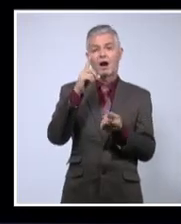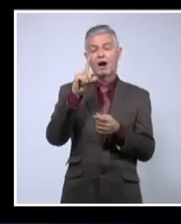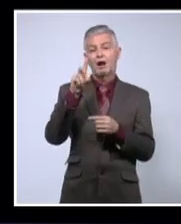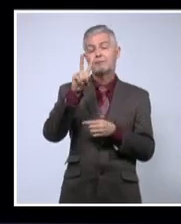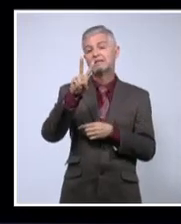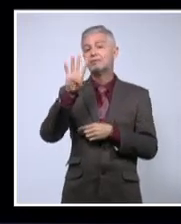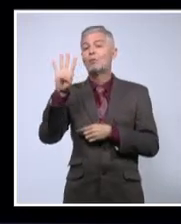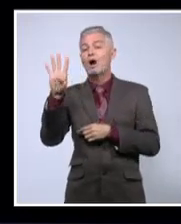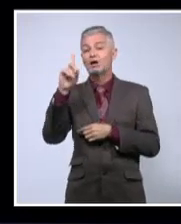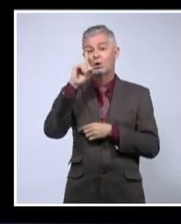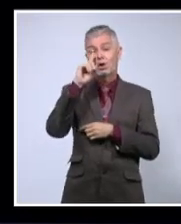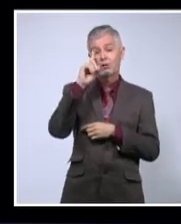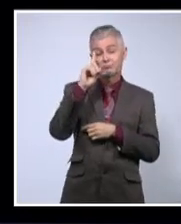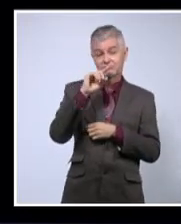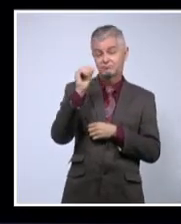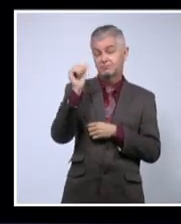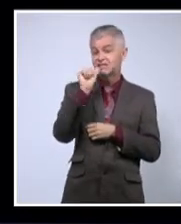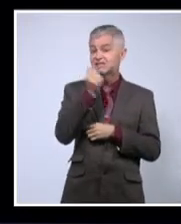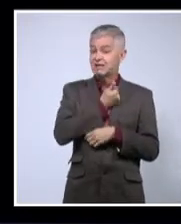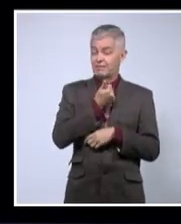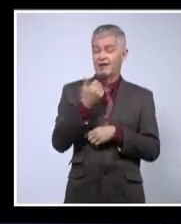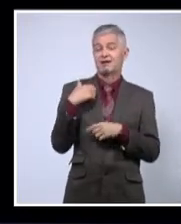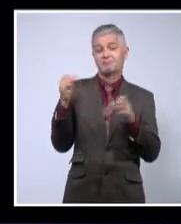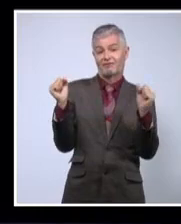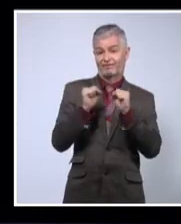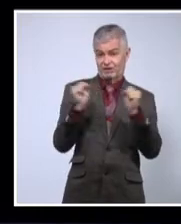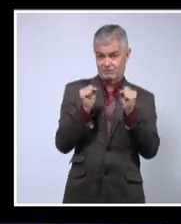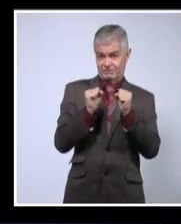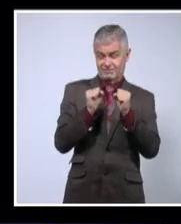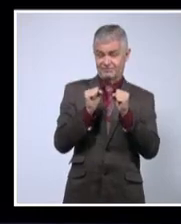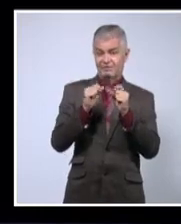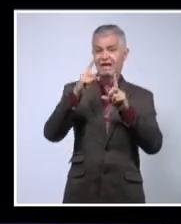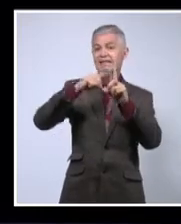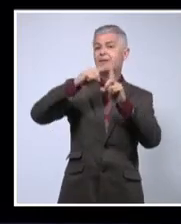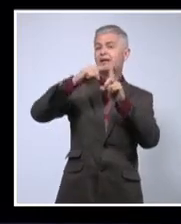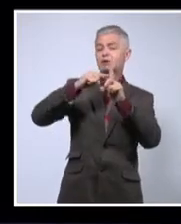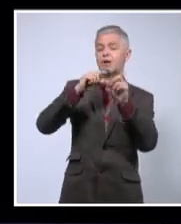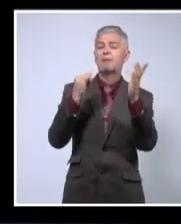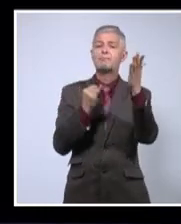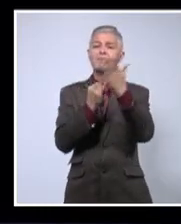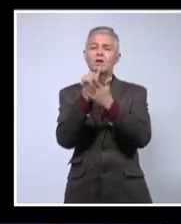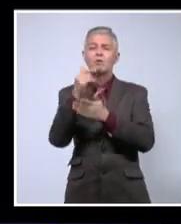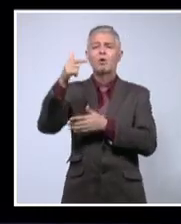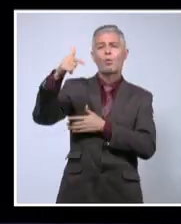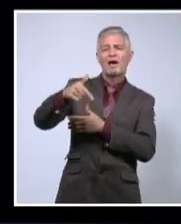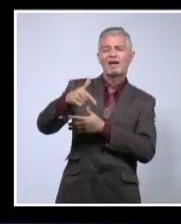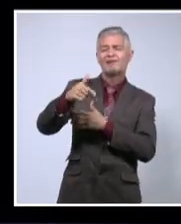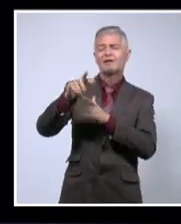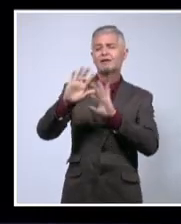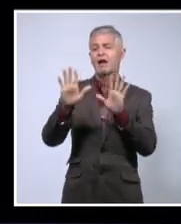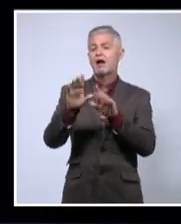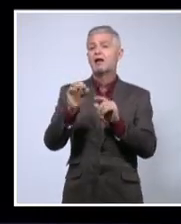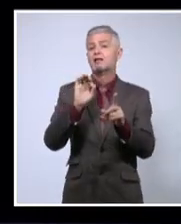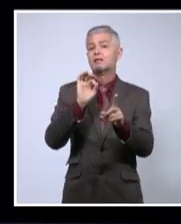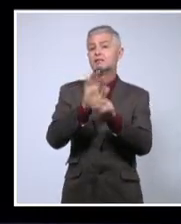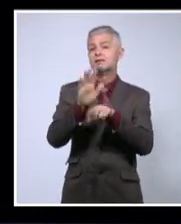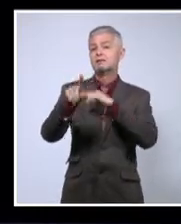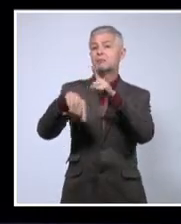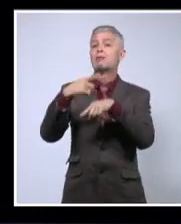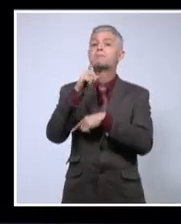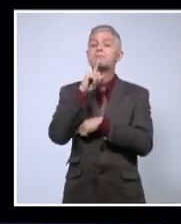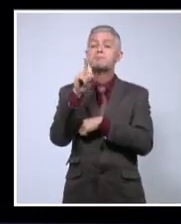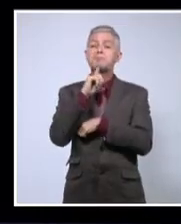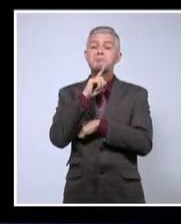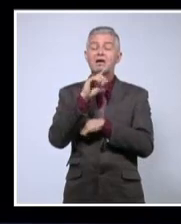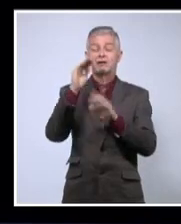también que las temperaturas se mantendrán con poca variación estos días de miércoles y jueves, pero ya a partir del viernes